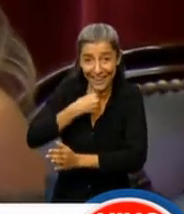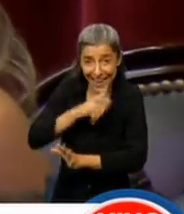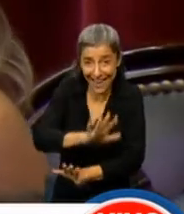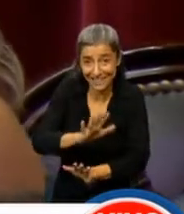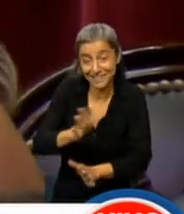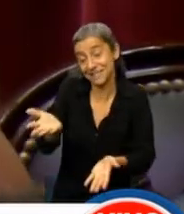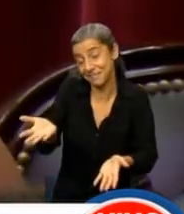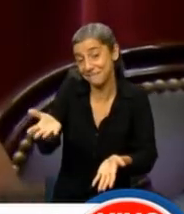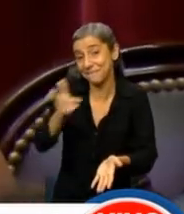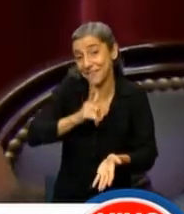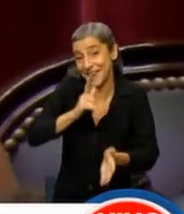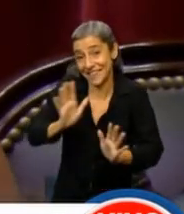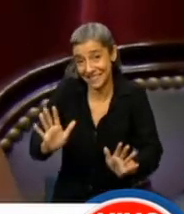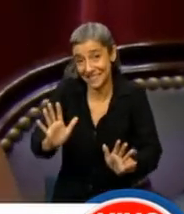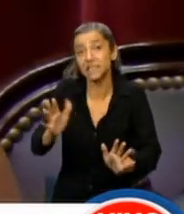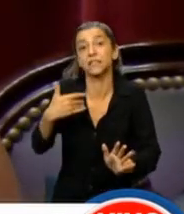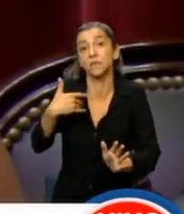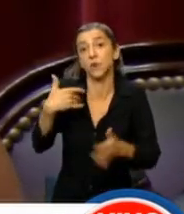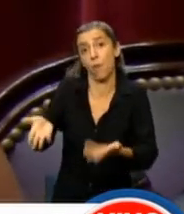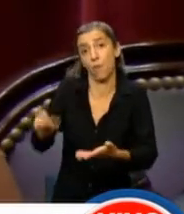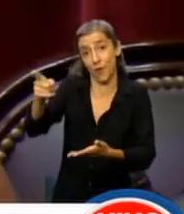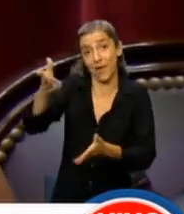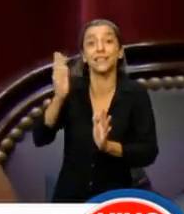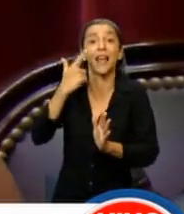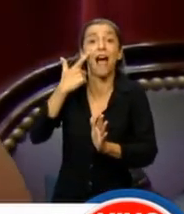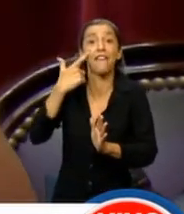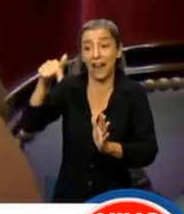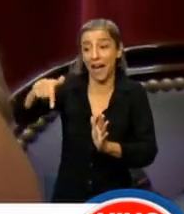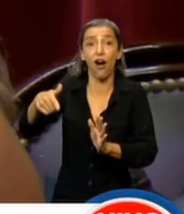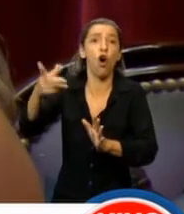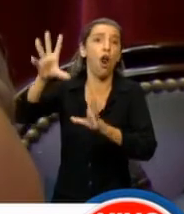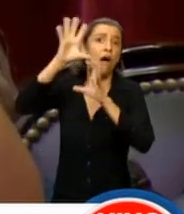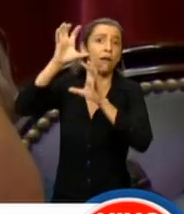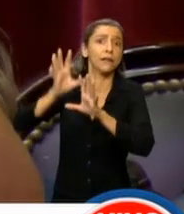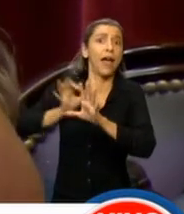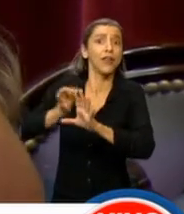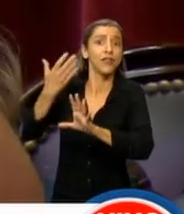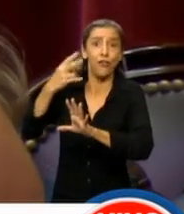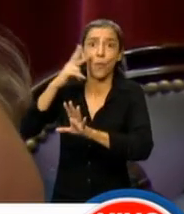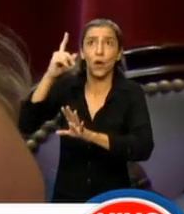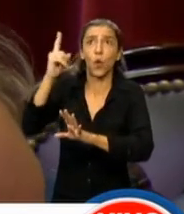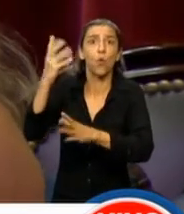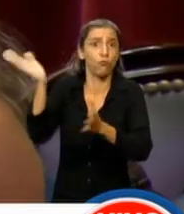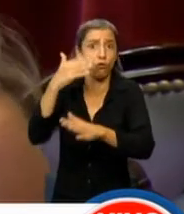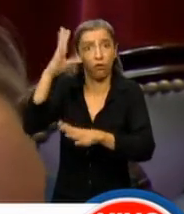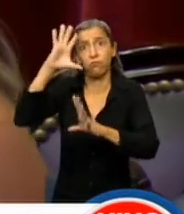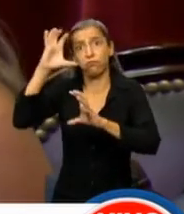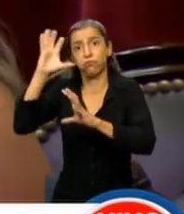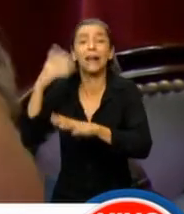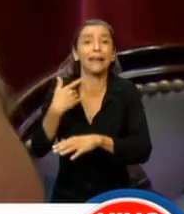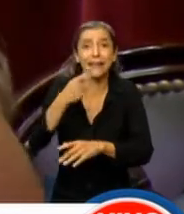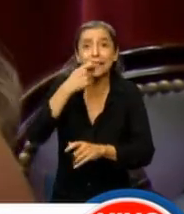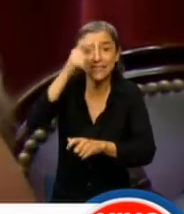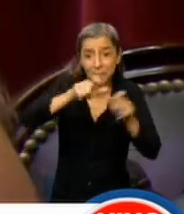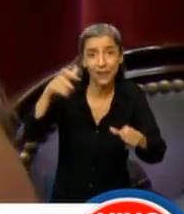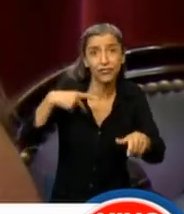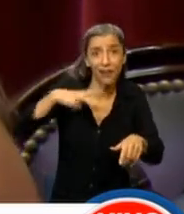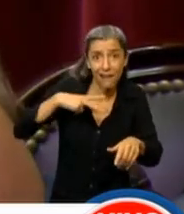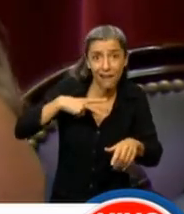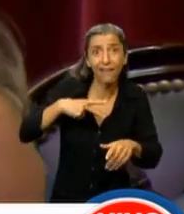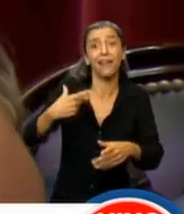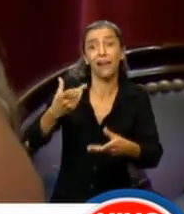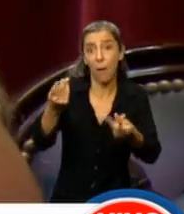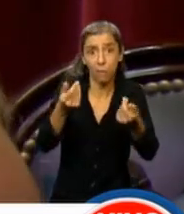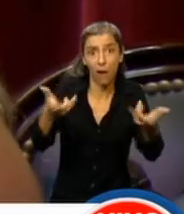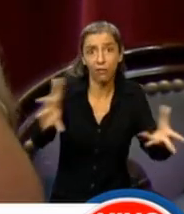que aproveche ahora que se está recordando tanto el 2001, que cuando los ricos se fugan la plata y se van, muchos